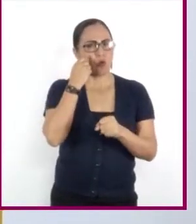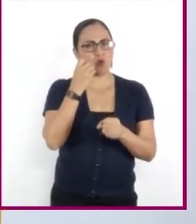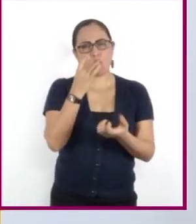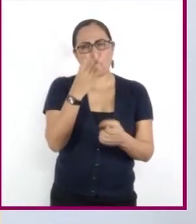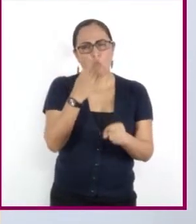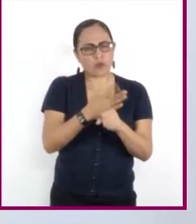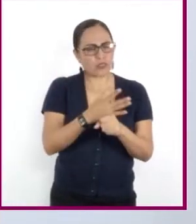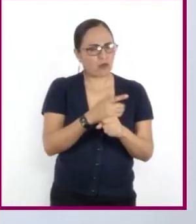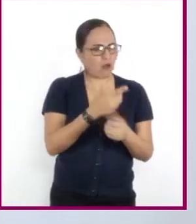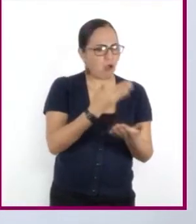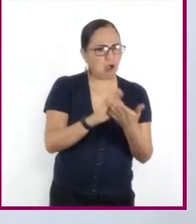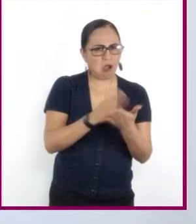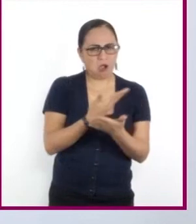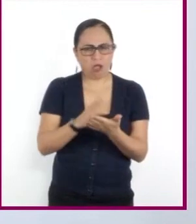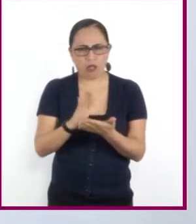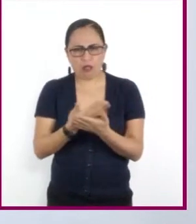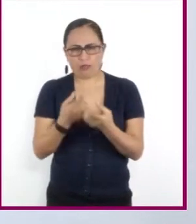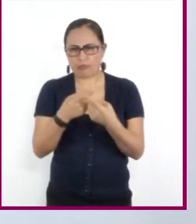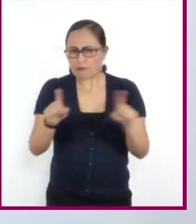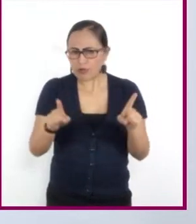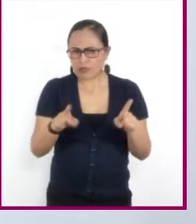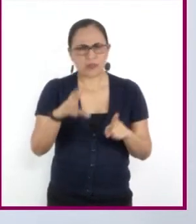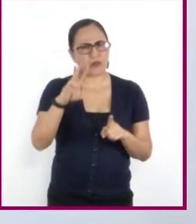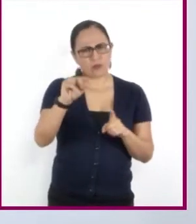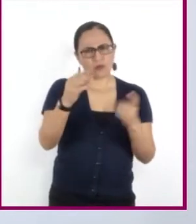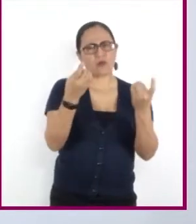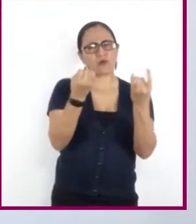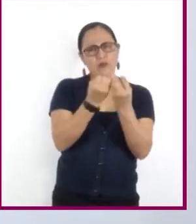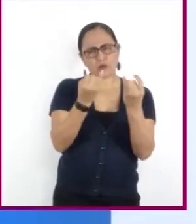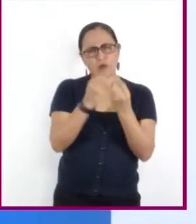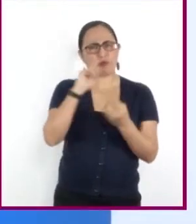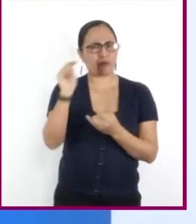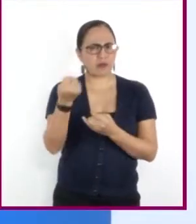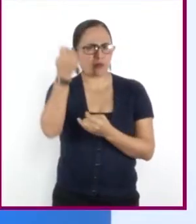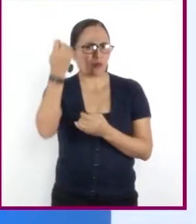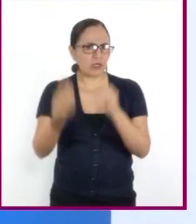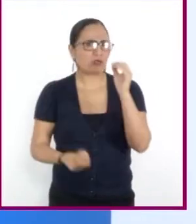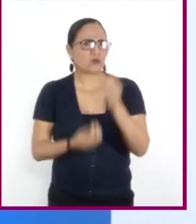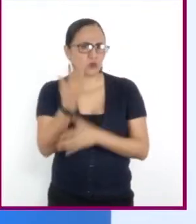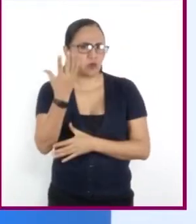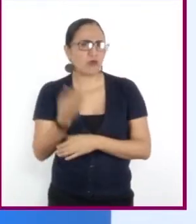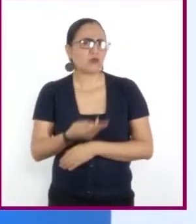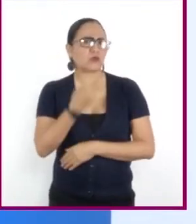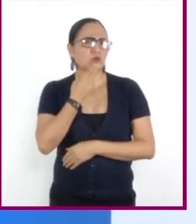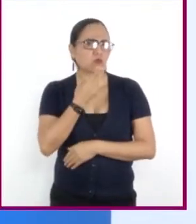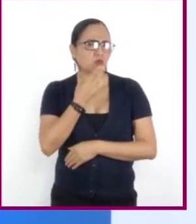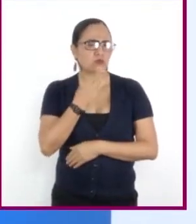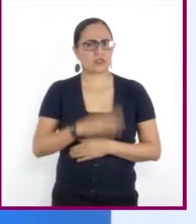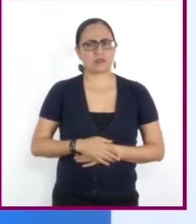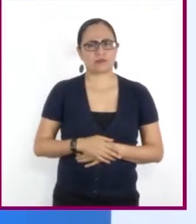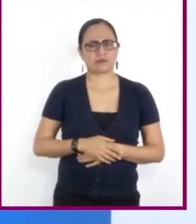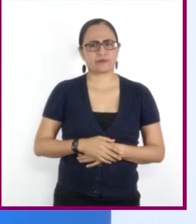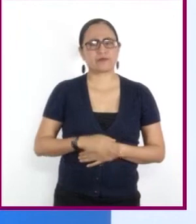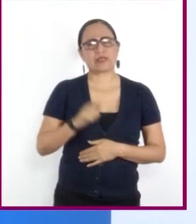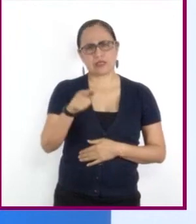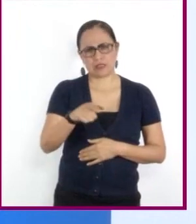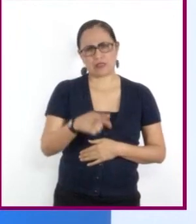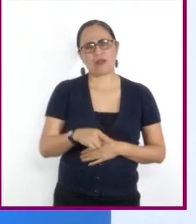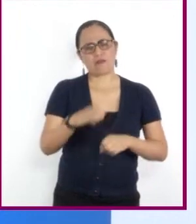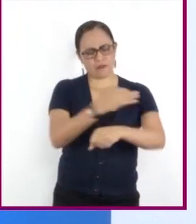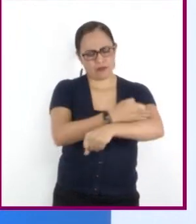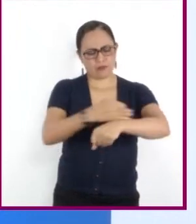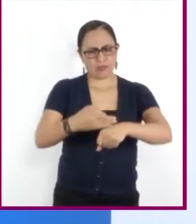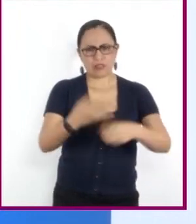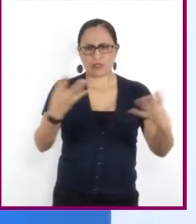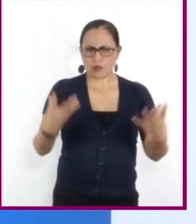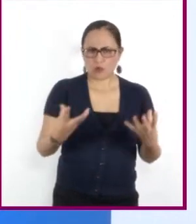otro, sino también para aplicarlas en el desarrollo de nuevas tecnologías. Para terminar, les invitamos a que se reúnan con su familia